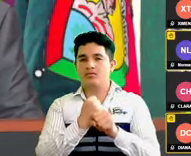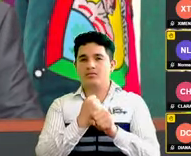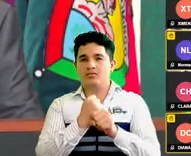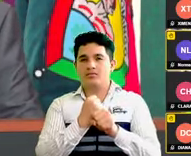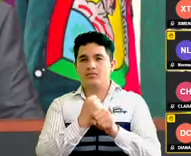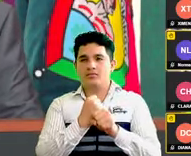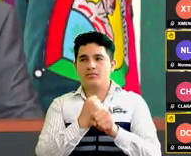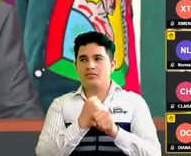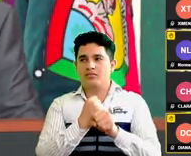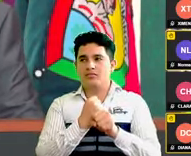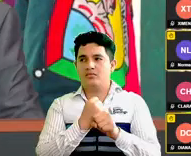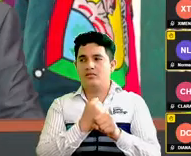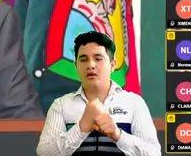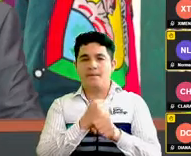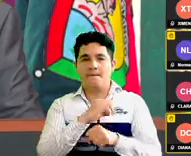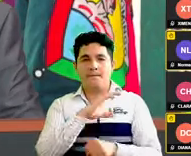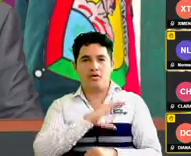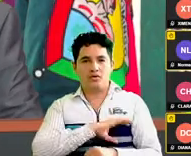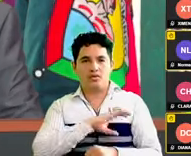la gestión municipal